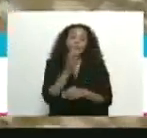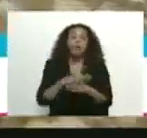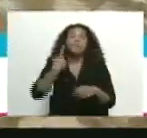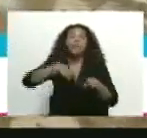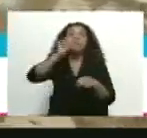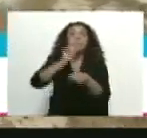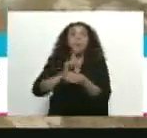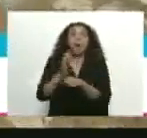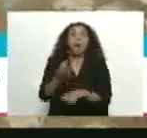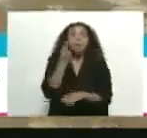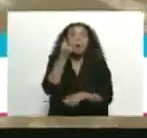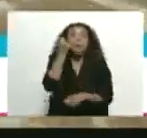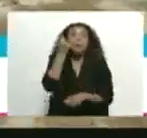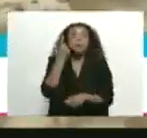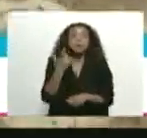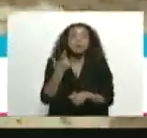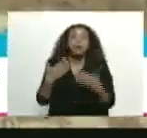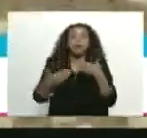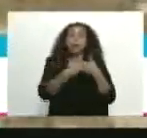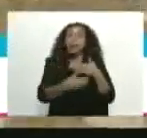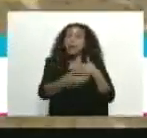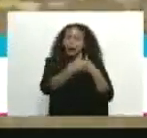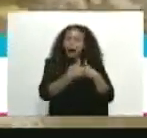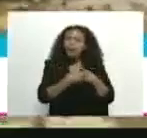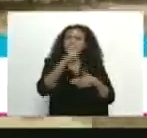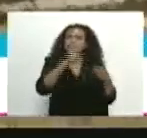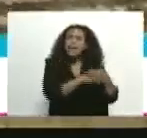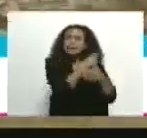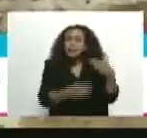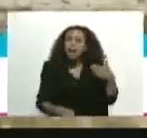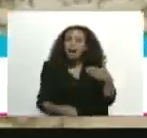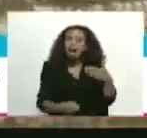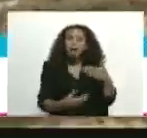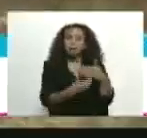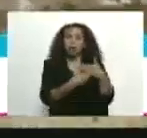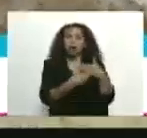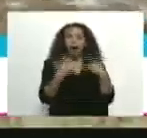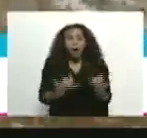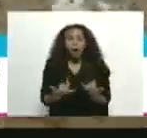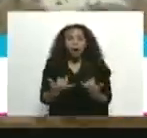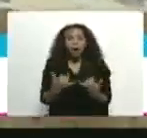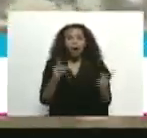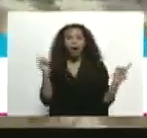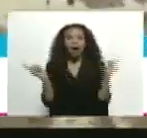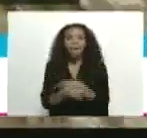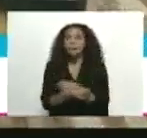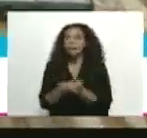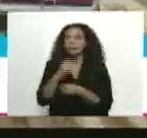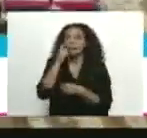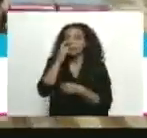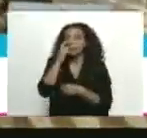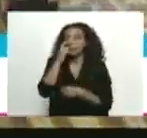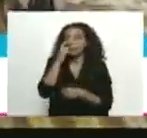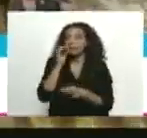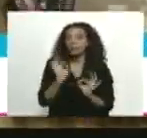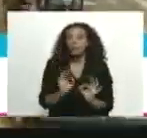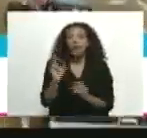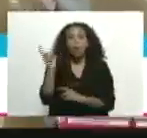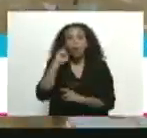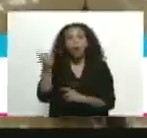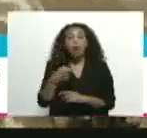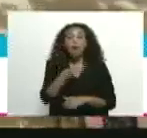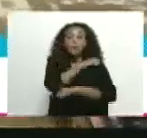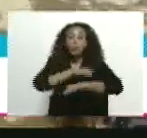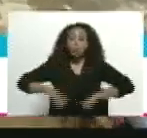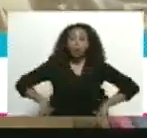primera vez bloqueado, insisto en esto, sancionado, estamos produciendo el maíz blanco necesario entre Guárico y